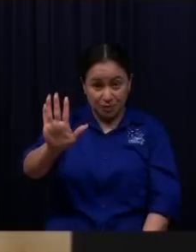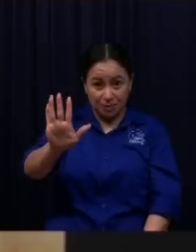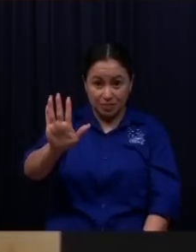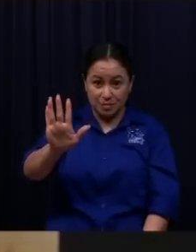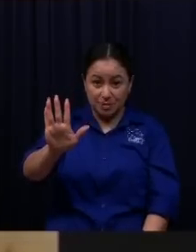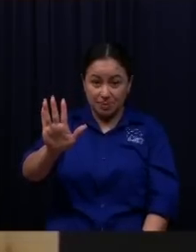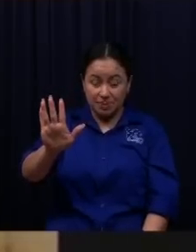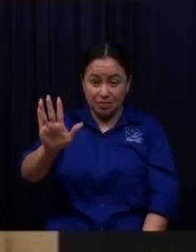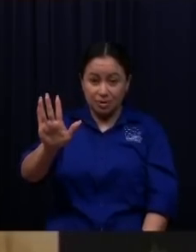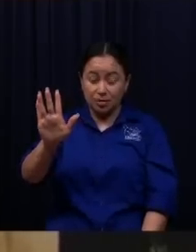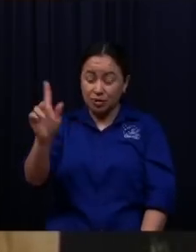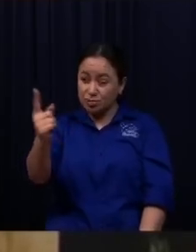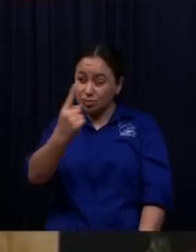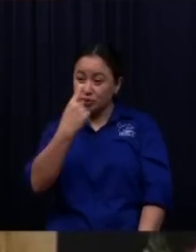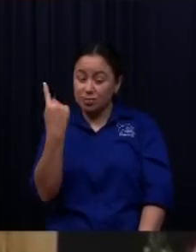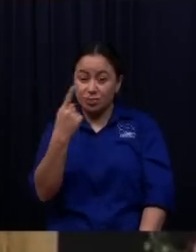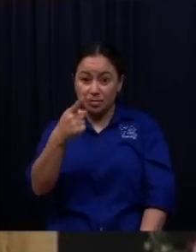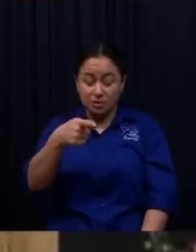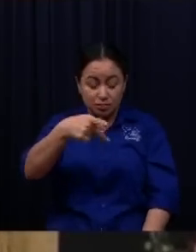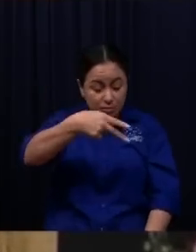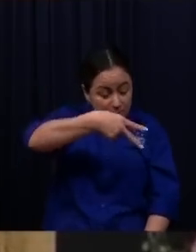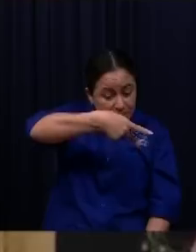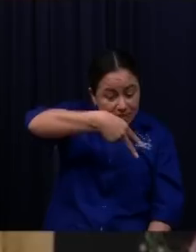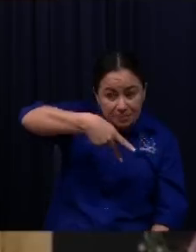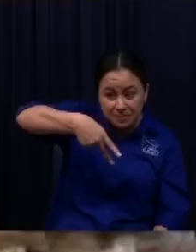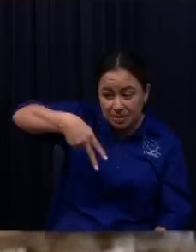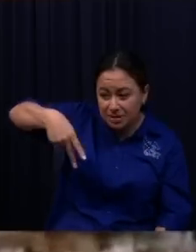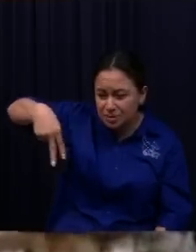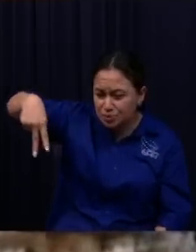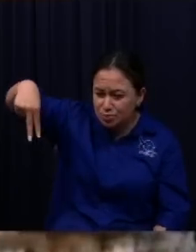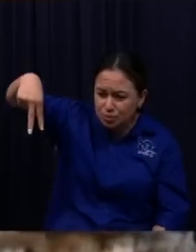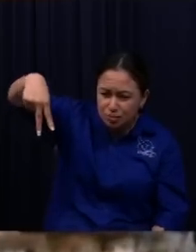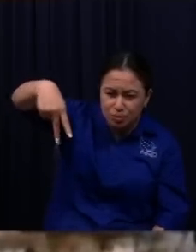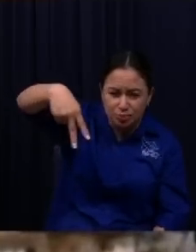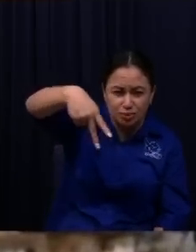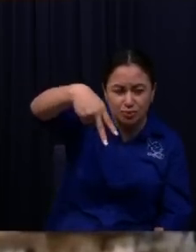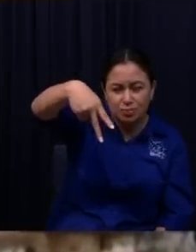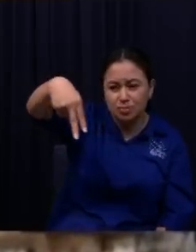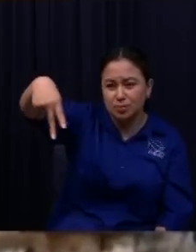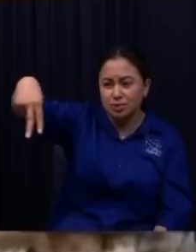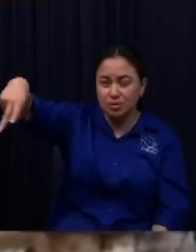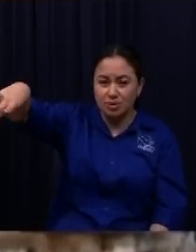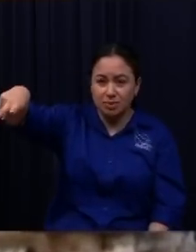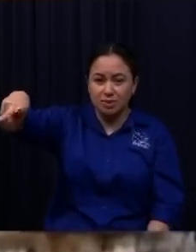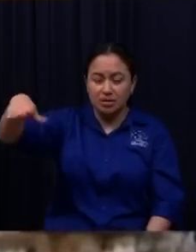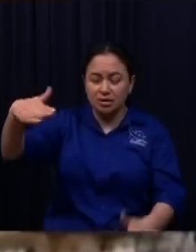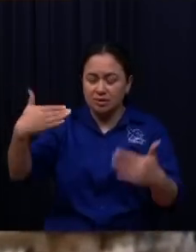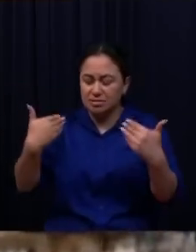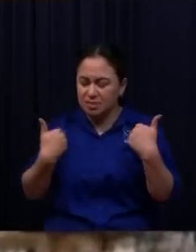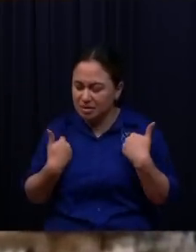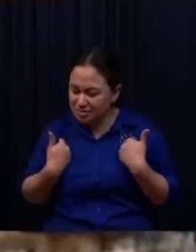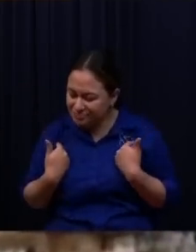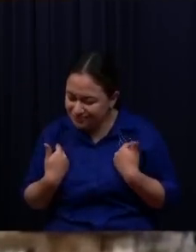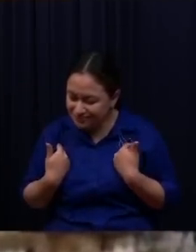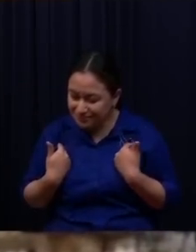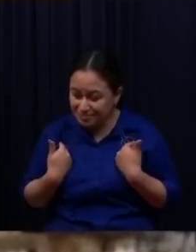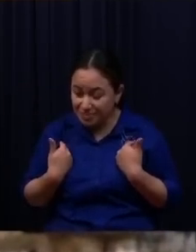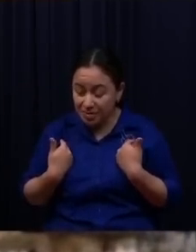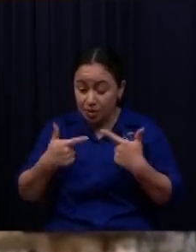valor y iría caminando por todo hasta cansarse, con tal de tener aquella gran